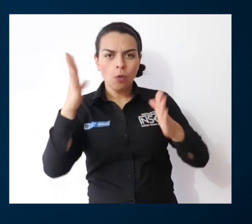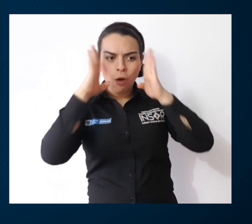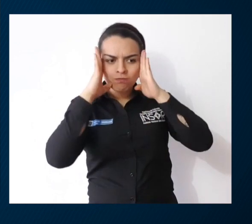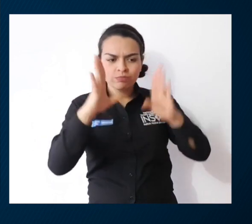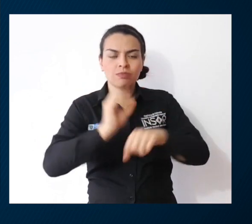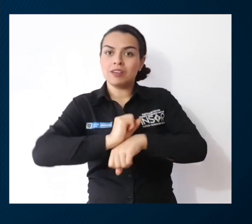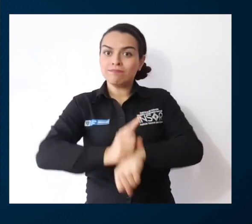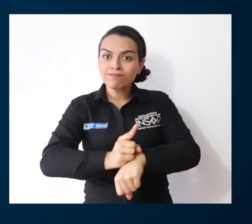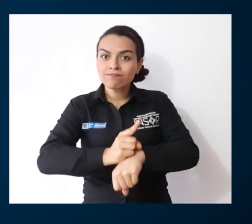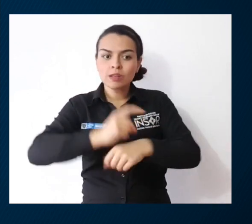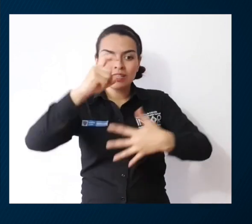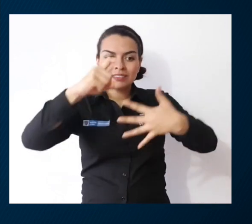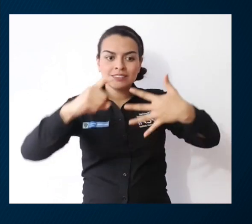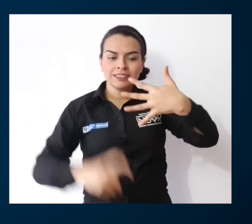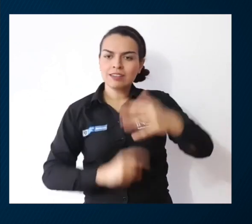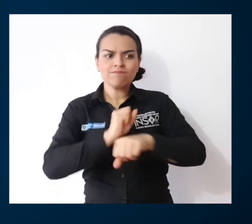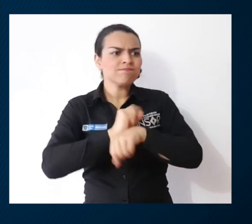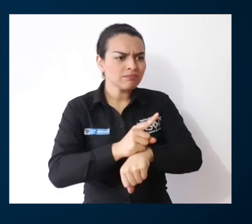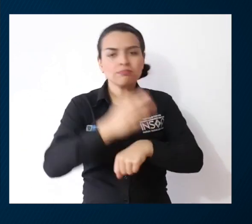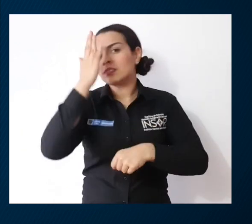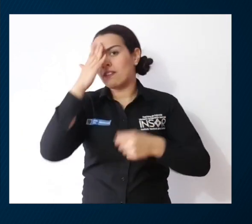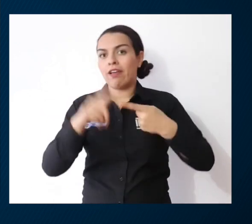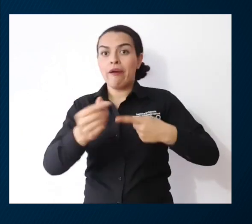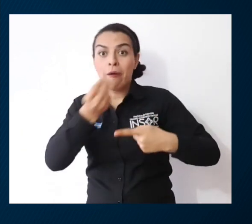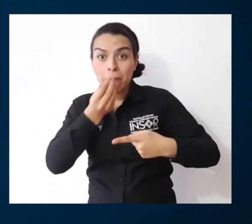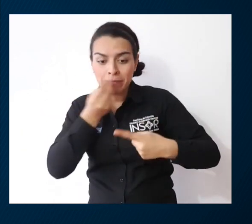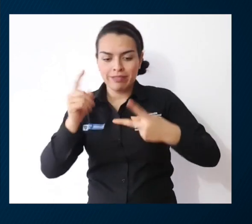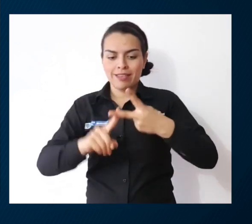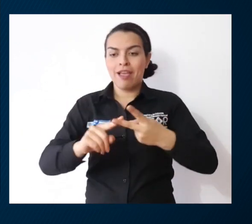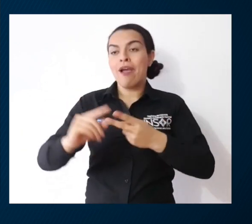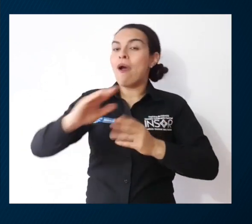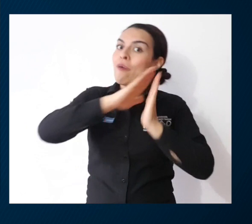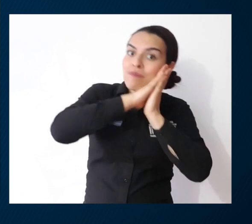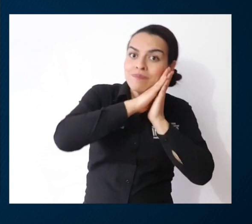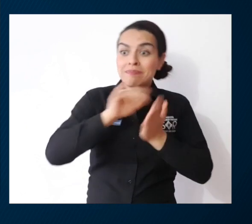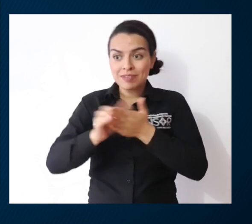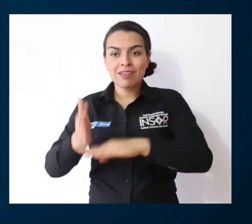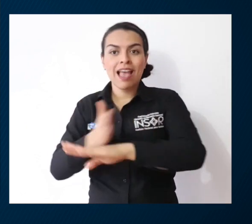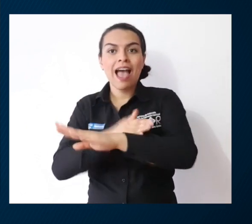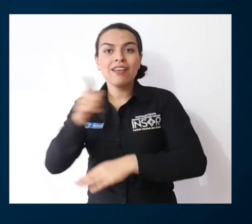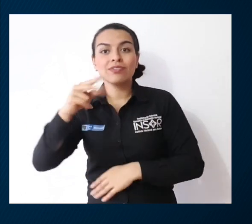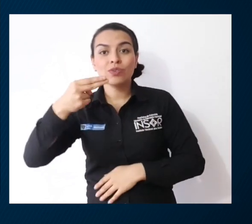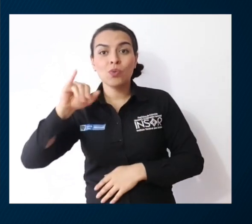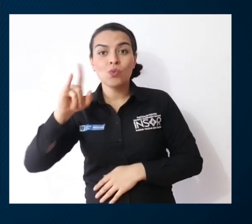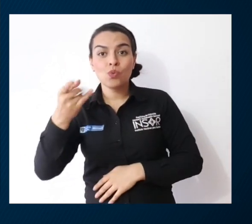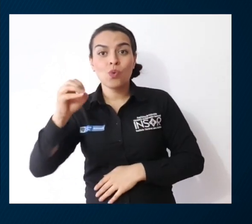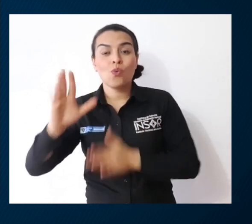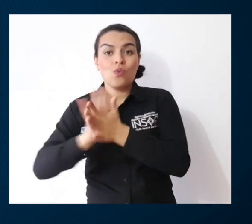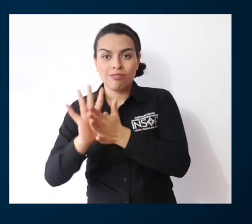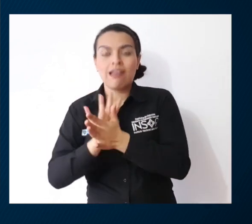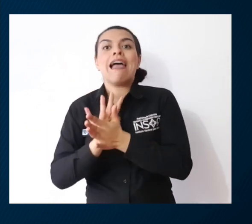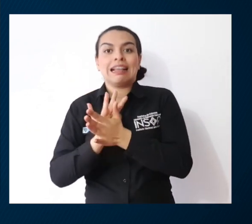necesidades inmediatas que van desde la alimentación y el alojamiento, como nos los contaba Hugo, hasta innovar de